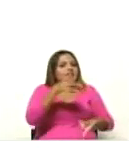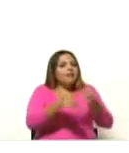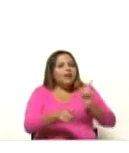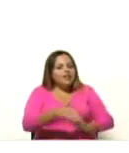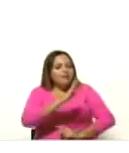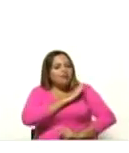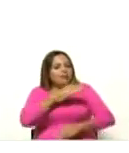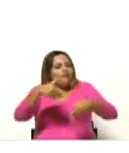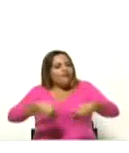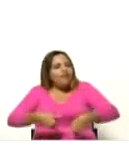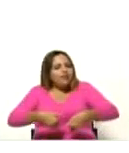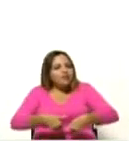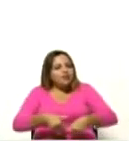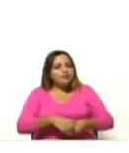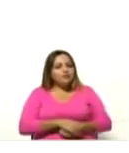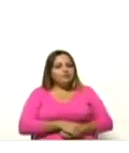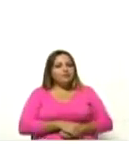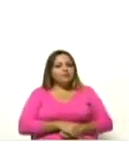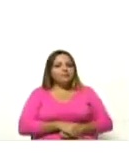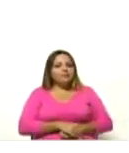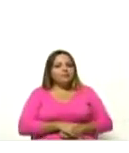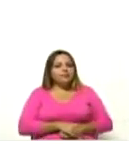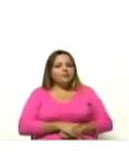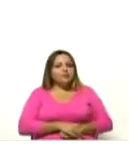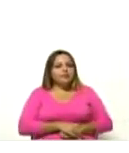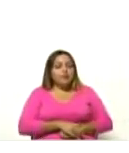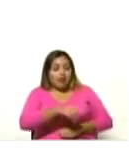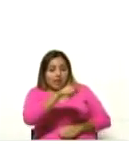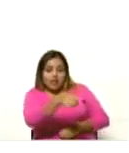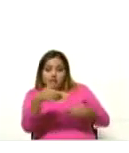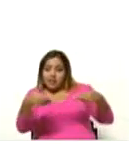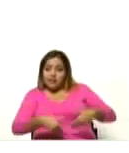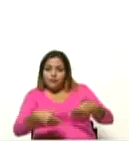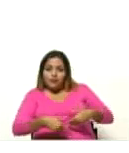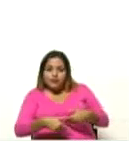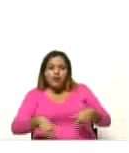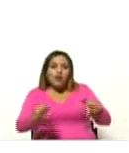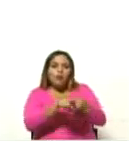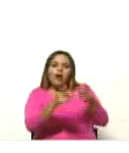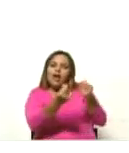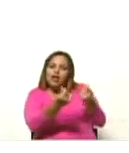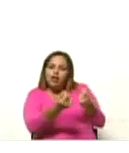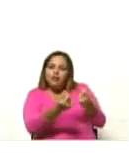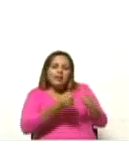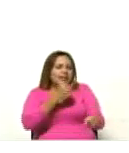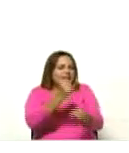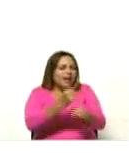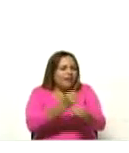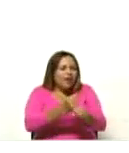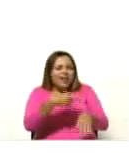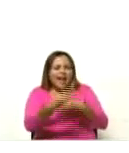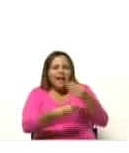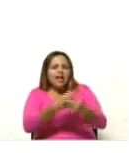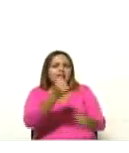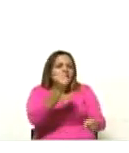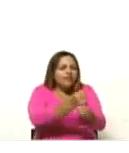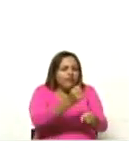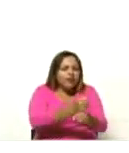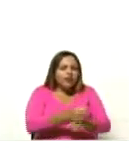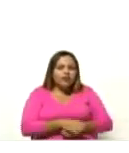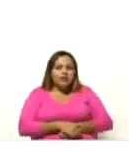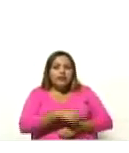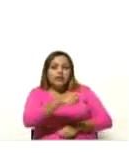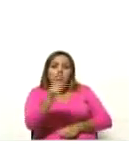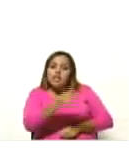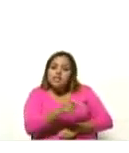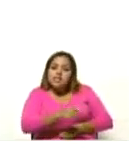de tu esfuerzo personal. Y ese esfuerzo personal tiene que ver con una economía productiva que genere empleo. Y para eso